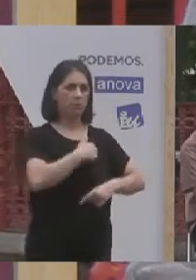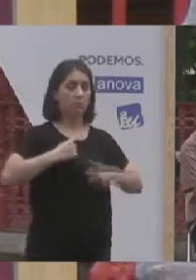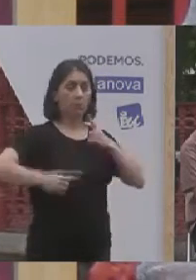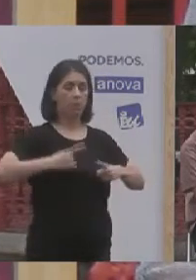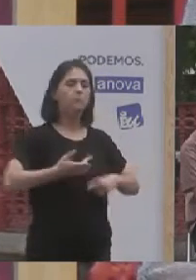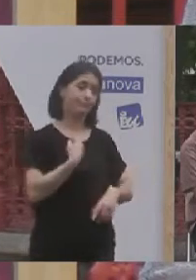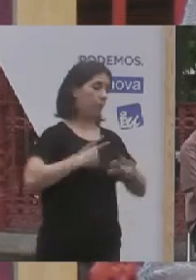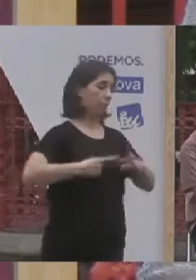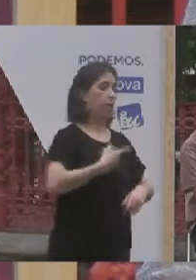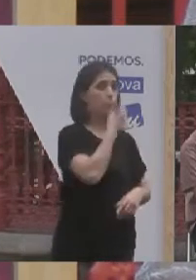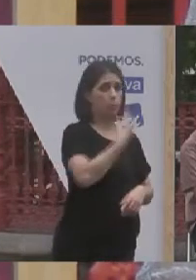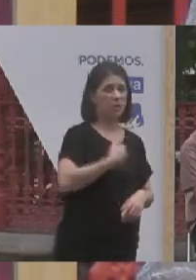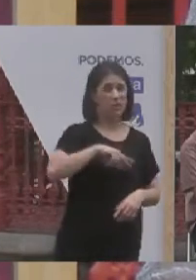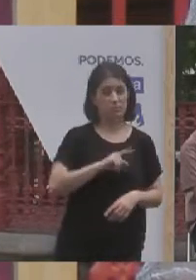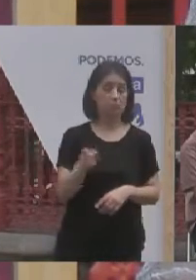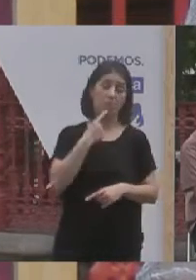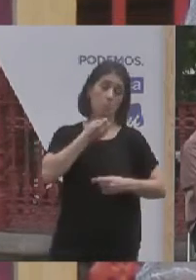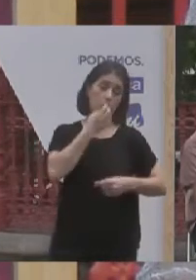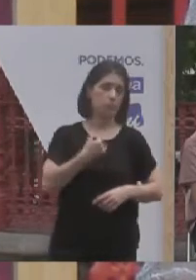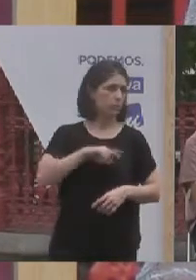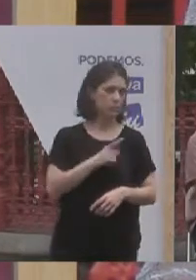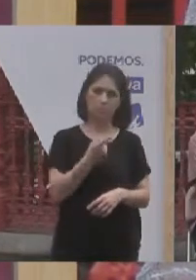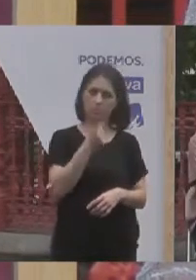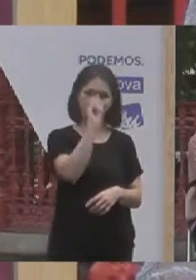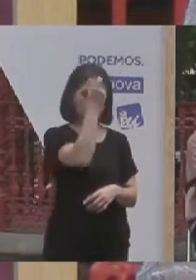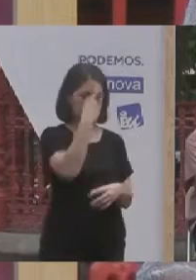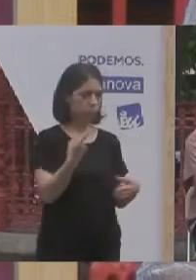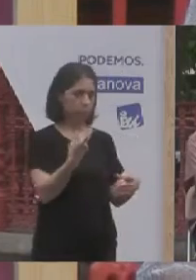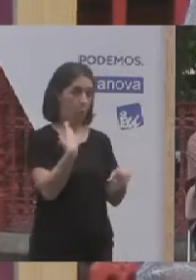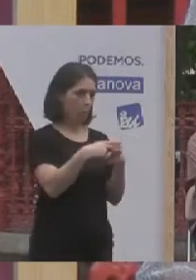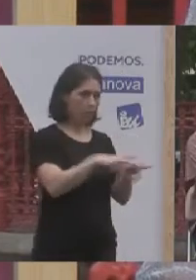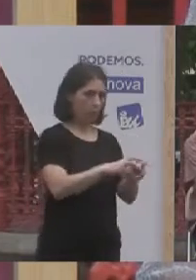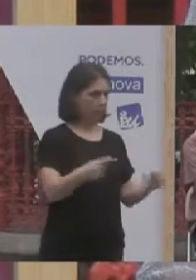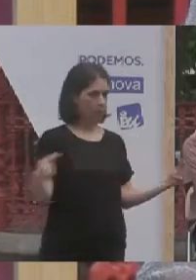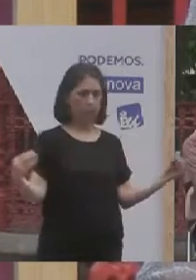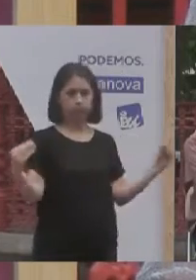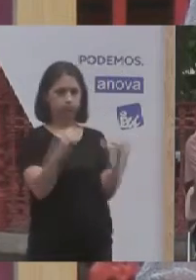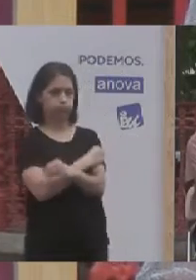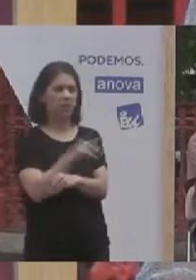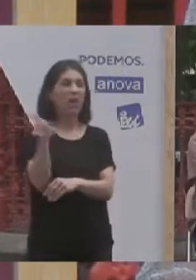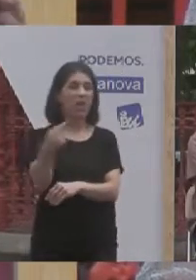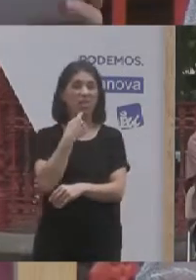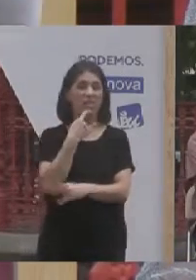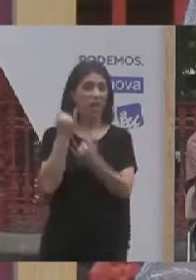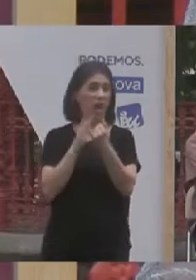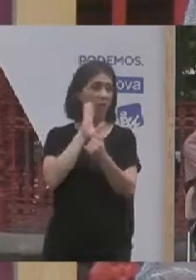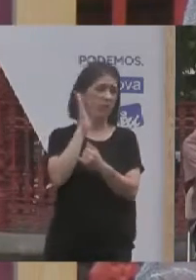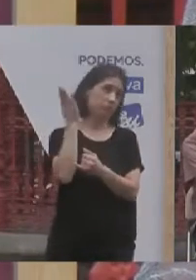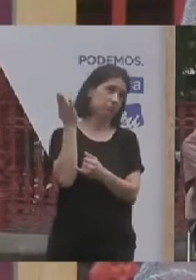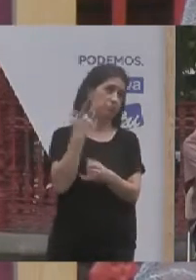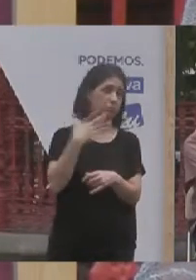vos. Para nós, eso é un termo incompatible ca nova política. El di, despois de enchufar a